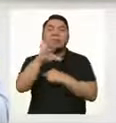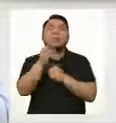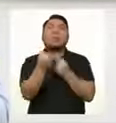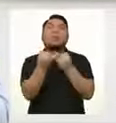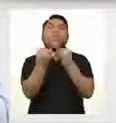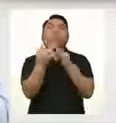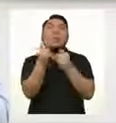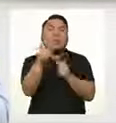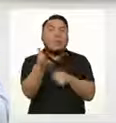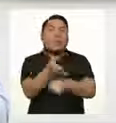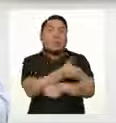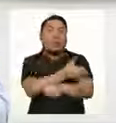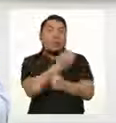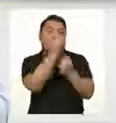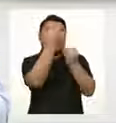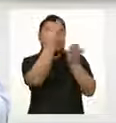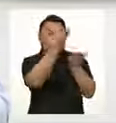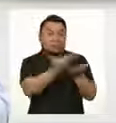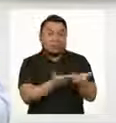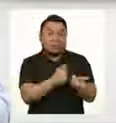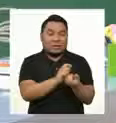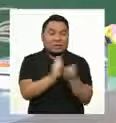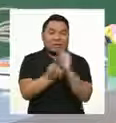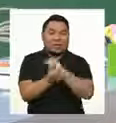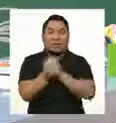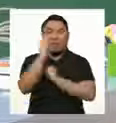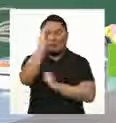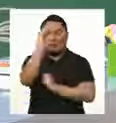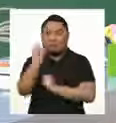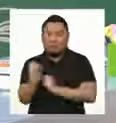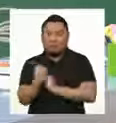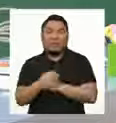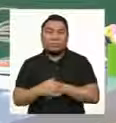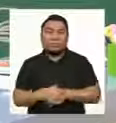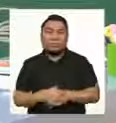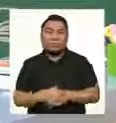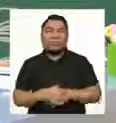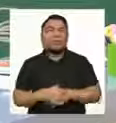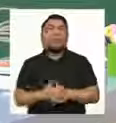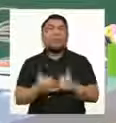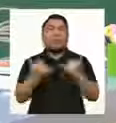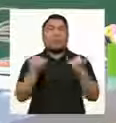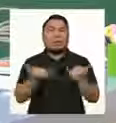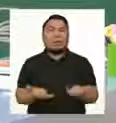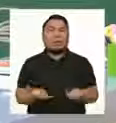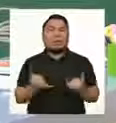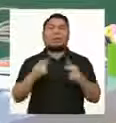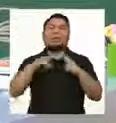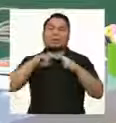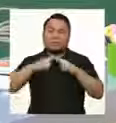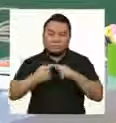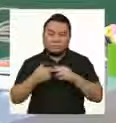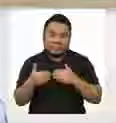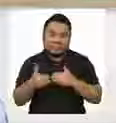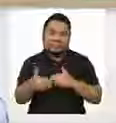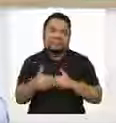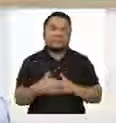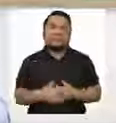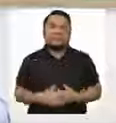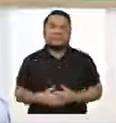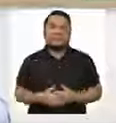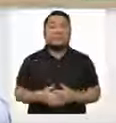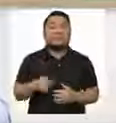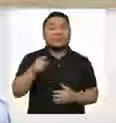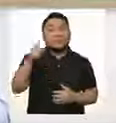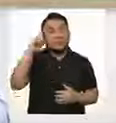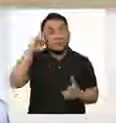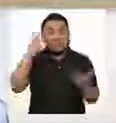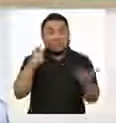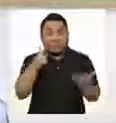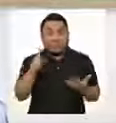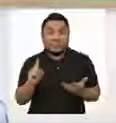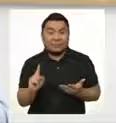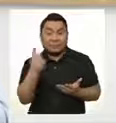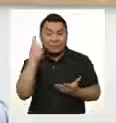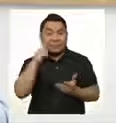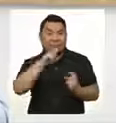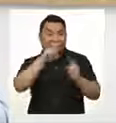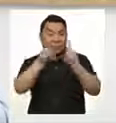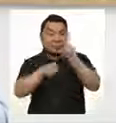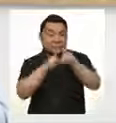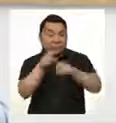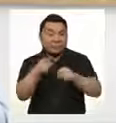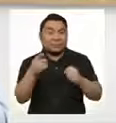cantidad anterior expresado en porcentaje. ¡Ahora empecemos! ¿Les parece si para la primera